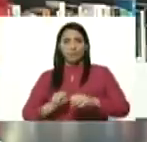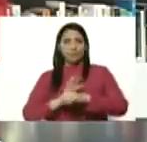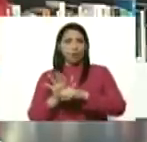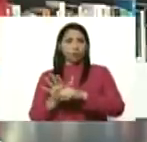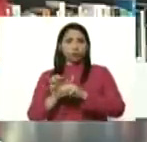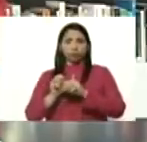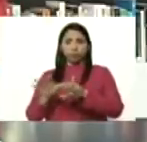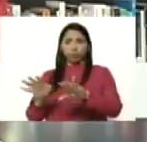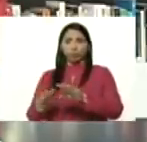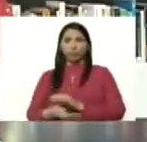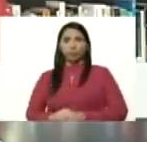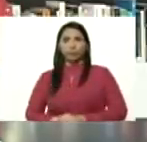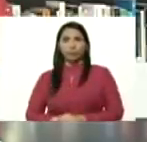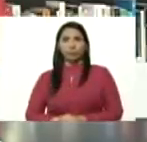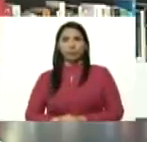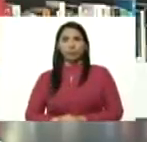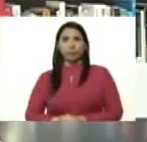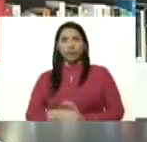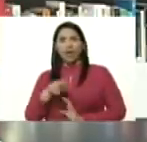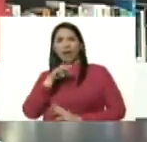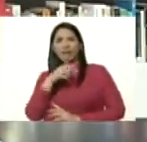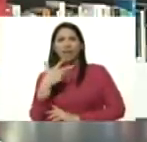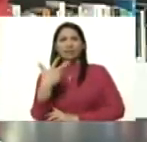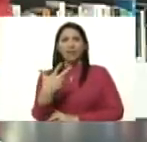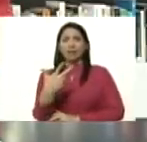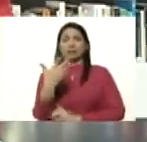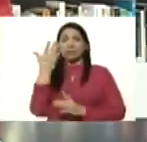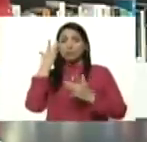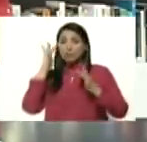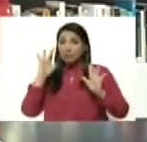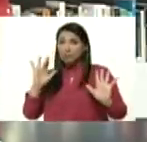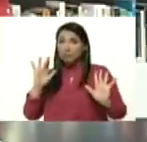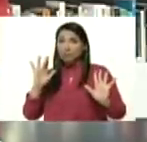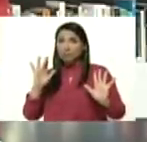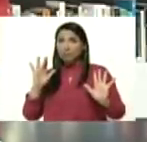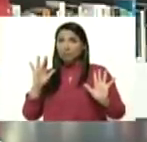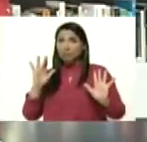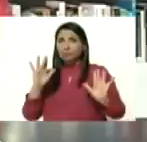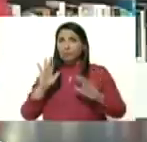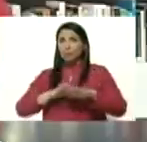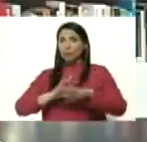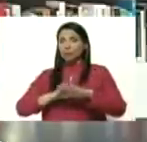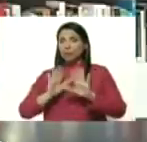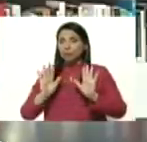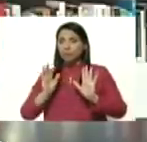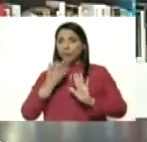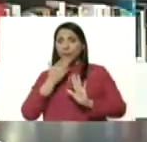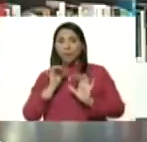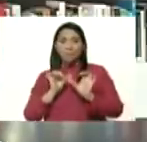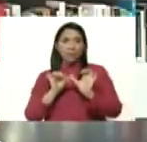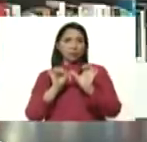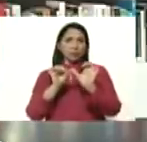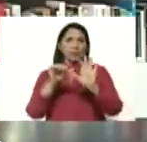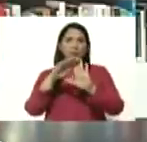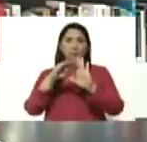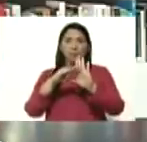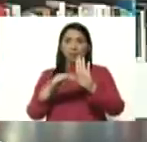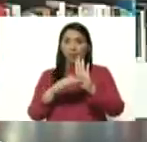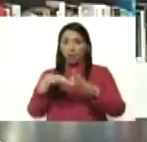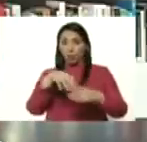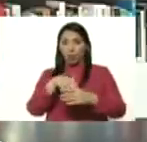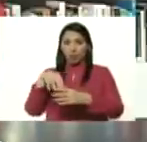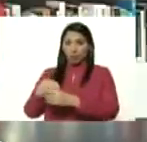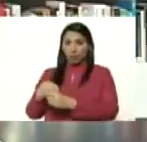coronavirus. Hablan de tres escenarios probables. Si se mantienen las medidas de